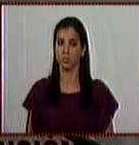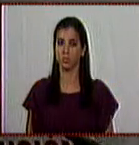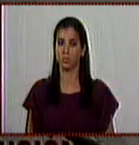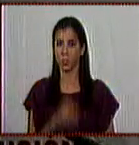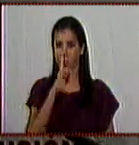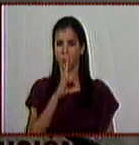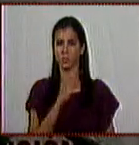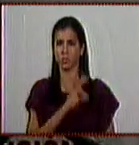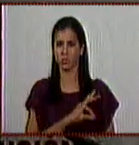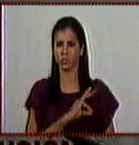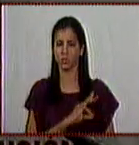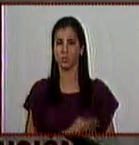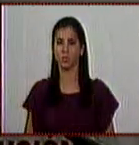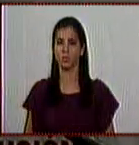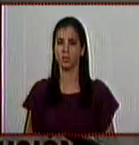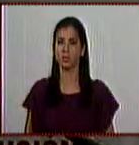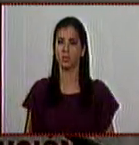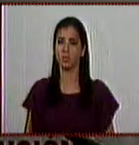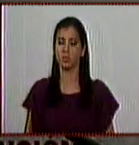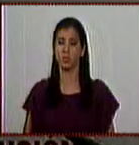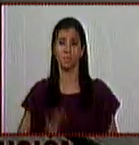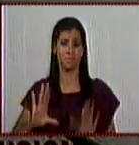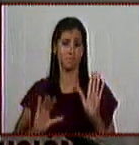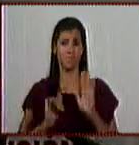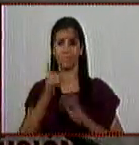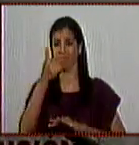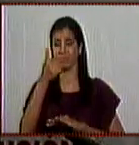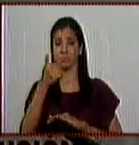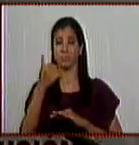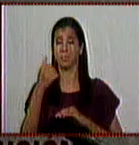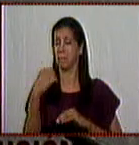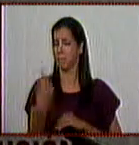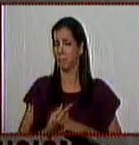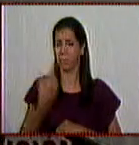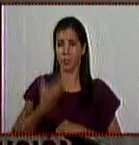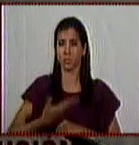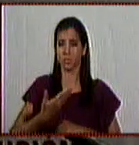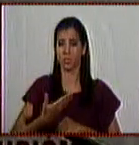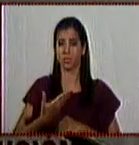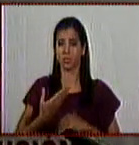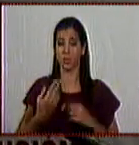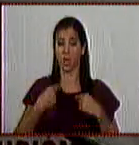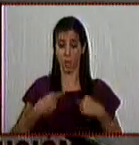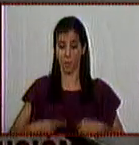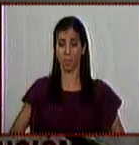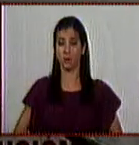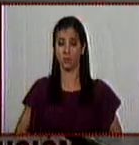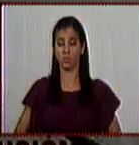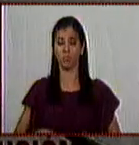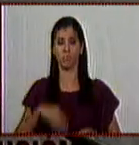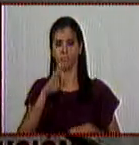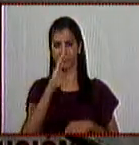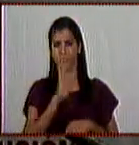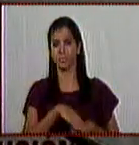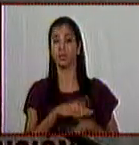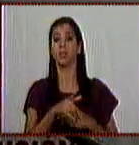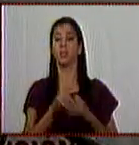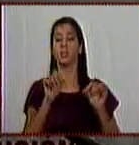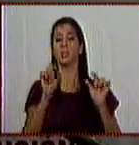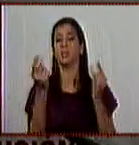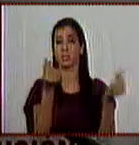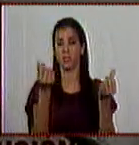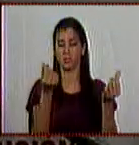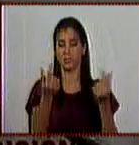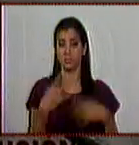sociedad donde la supremacía de la vida humana desplaza a la supremacía del capital